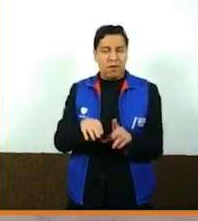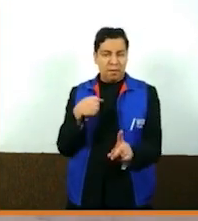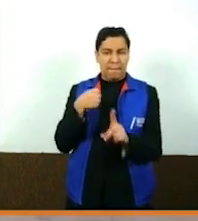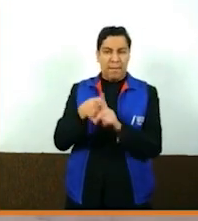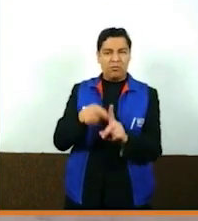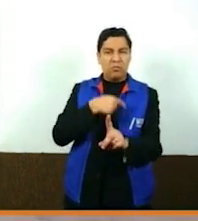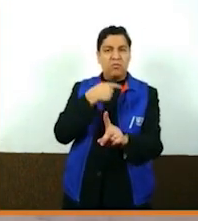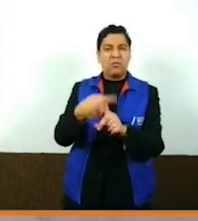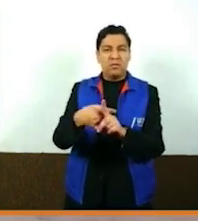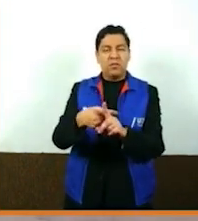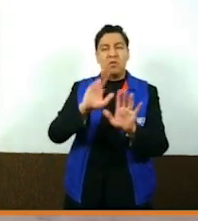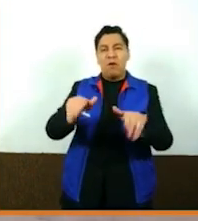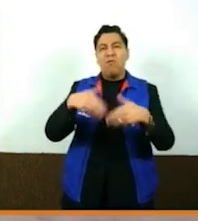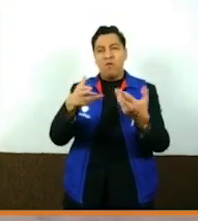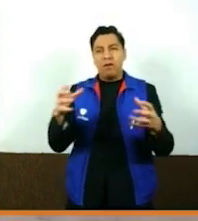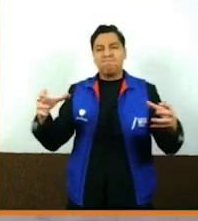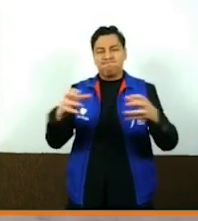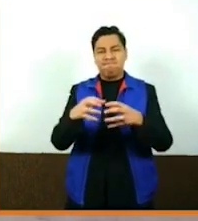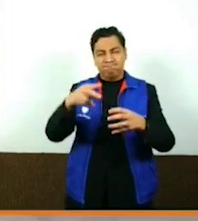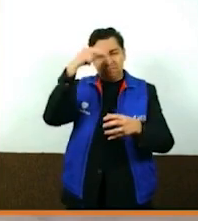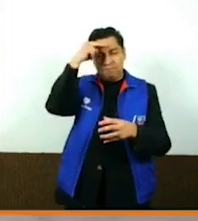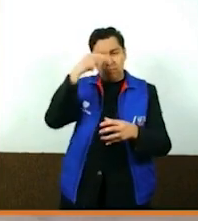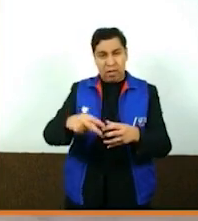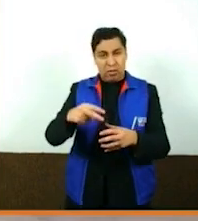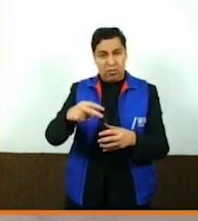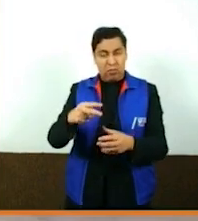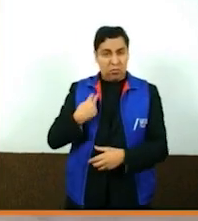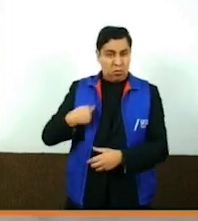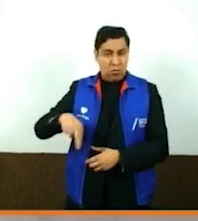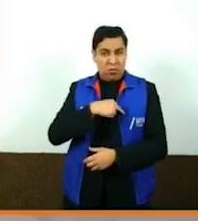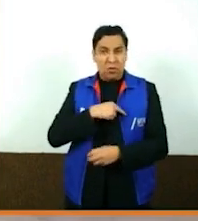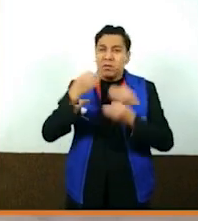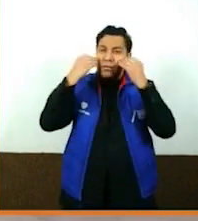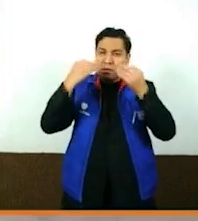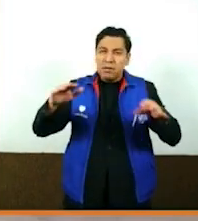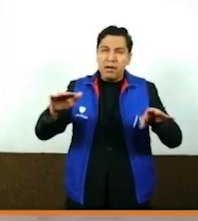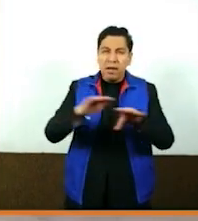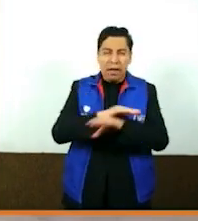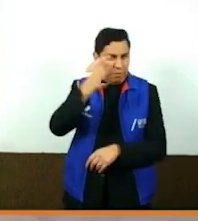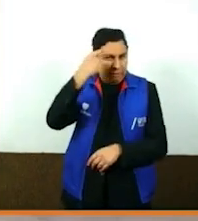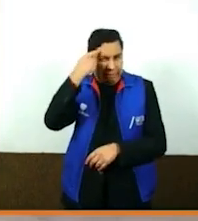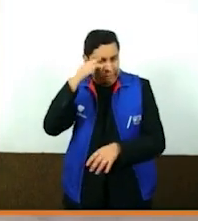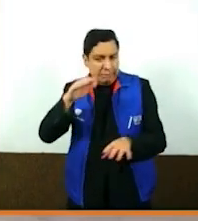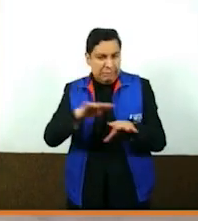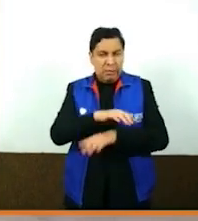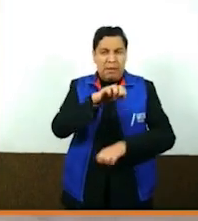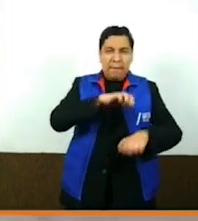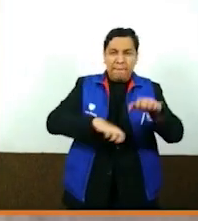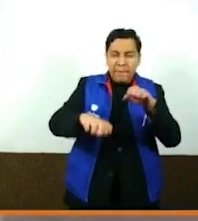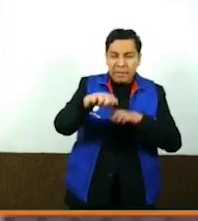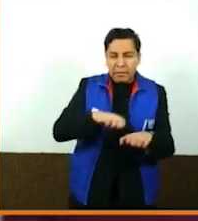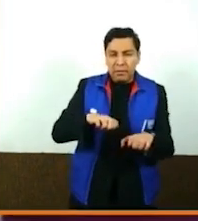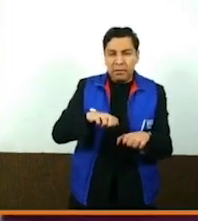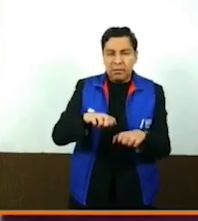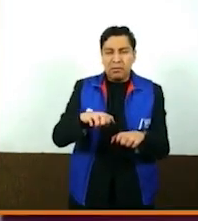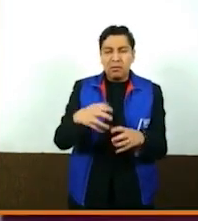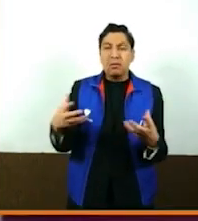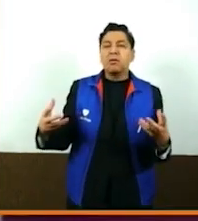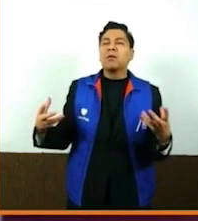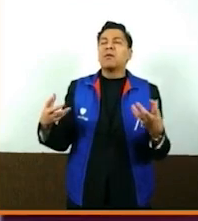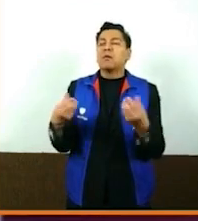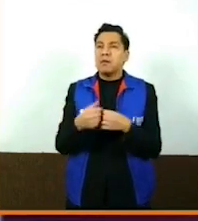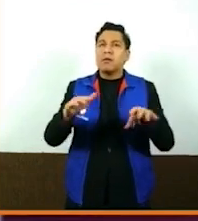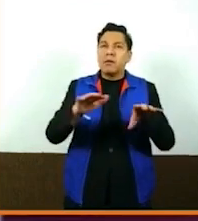impacto positivo. En México, hemos sido testigos de un cambio de mentalidad en las empresas que hemos integrado